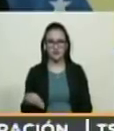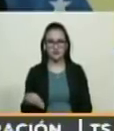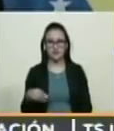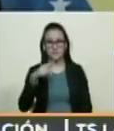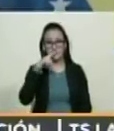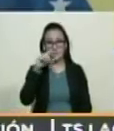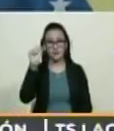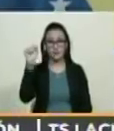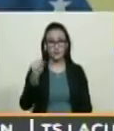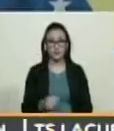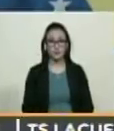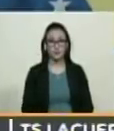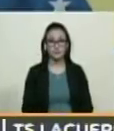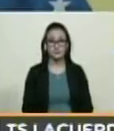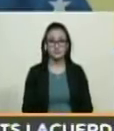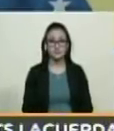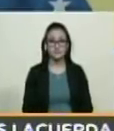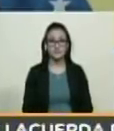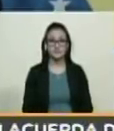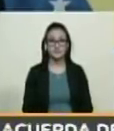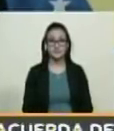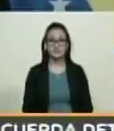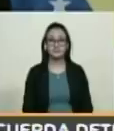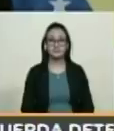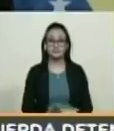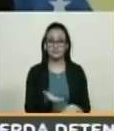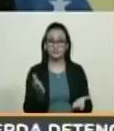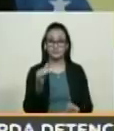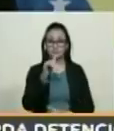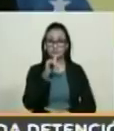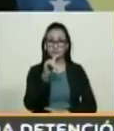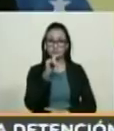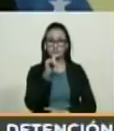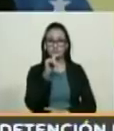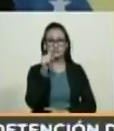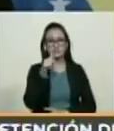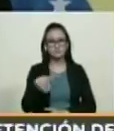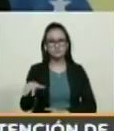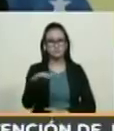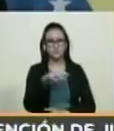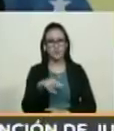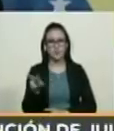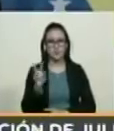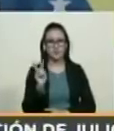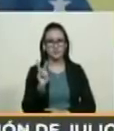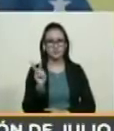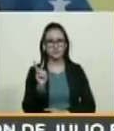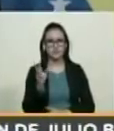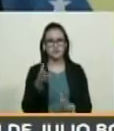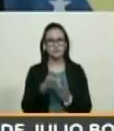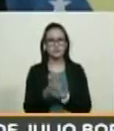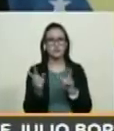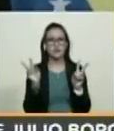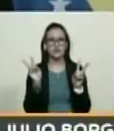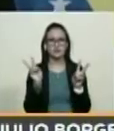Nicolás Maduro, queremos mantener informado al pueblo venezolano con relación